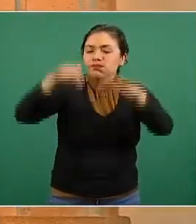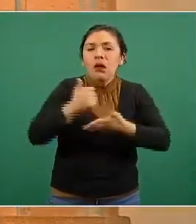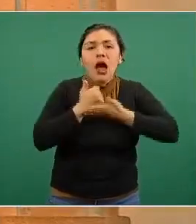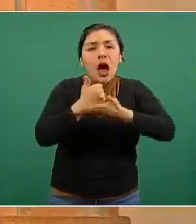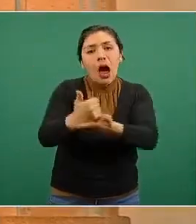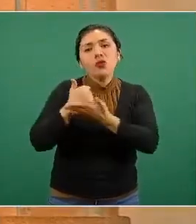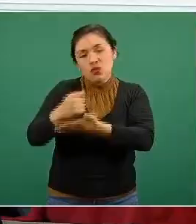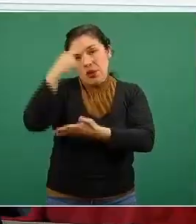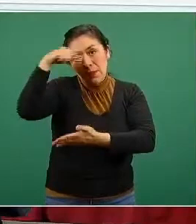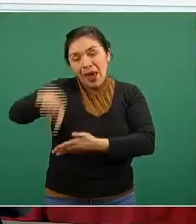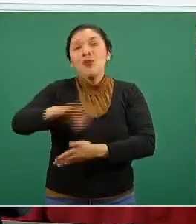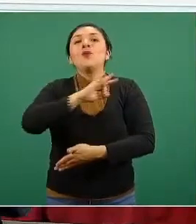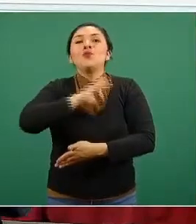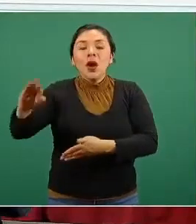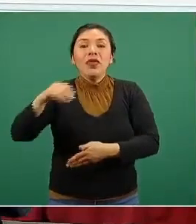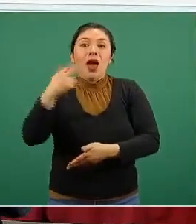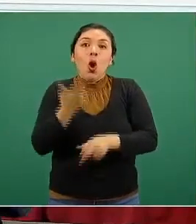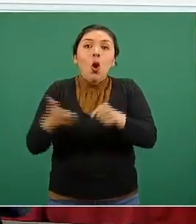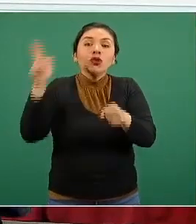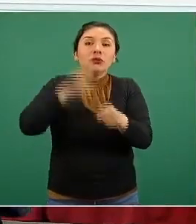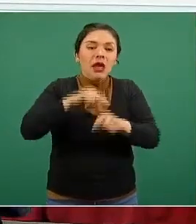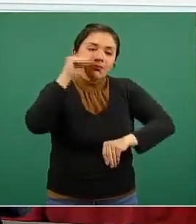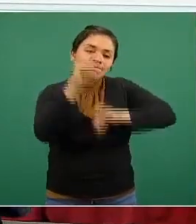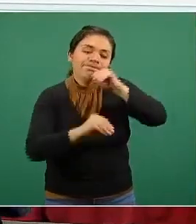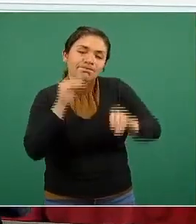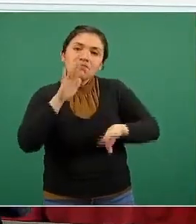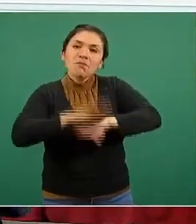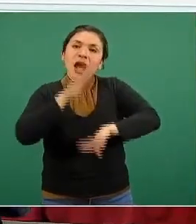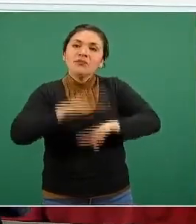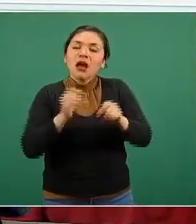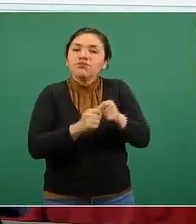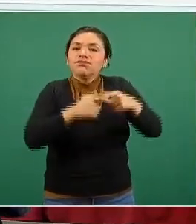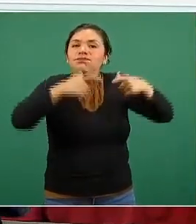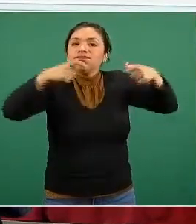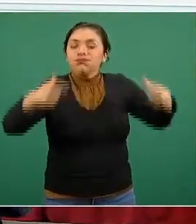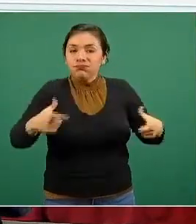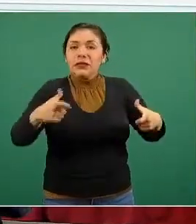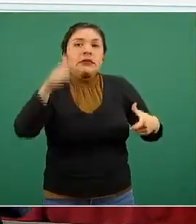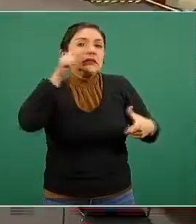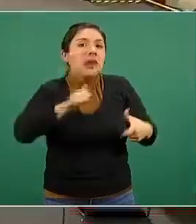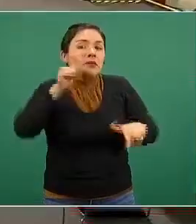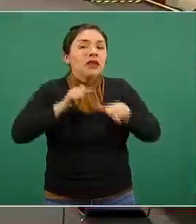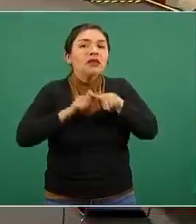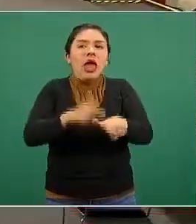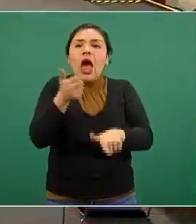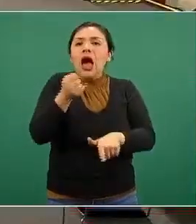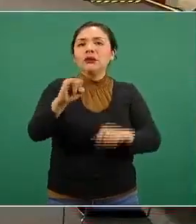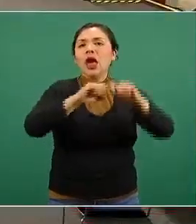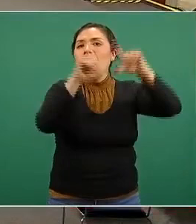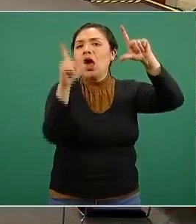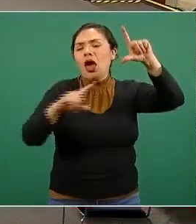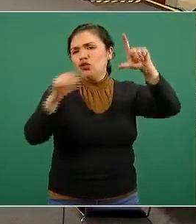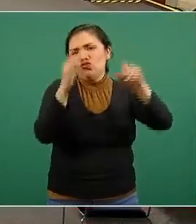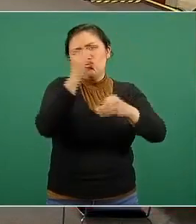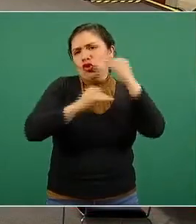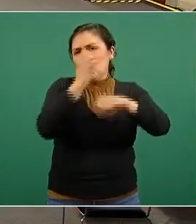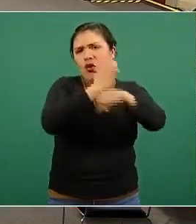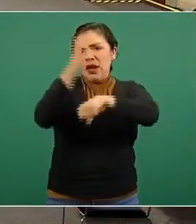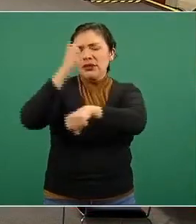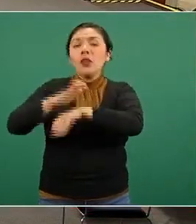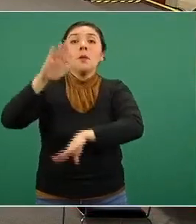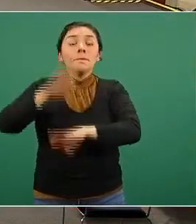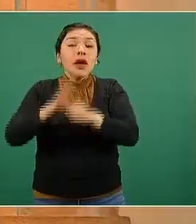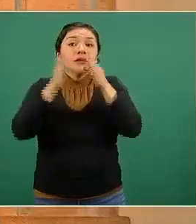momento contribuyen a que la reconversión y la expansión pueda seguir siempre en todas las entidades, sobre todo en aquellas que